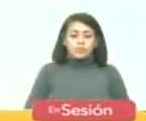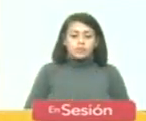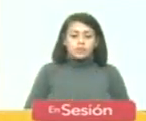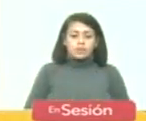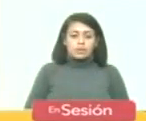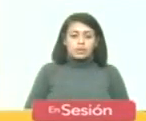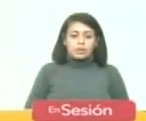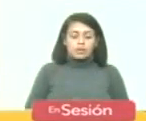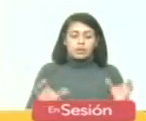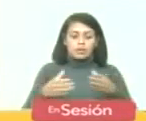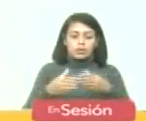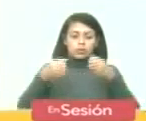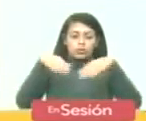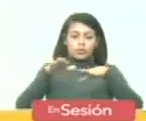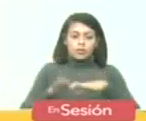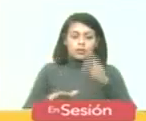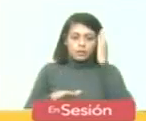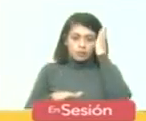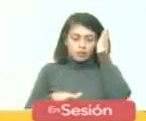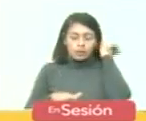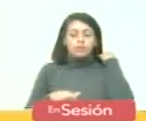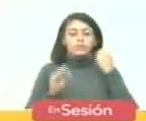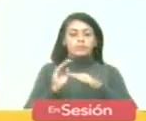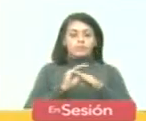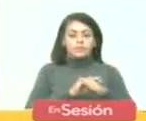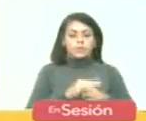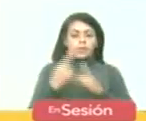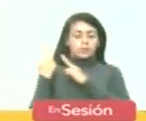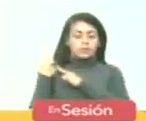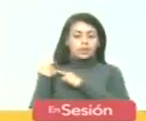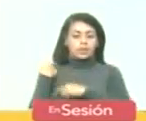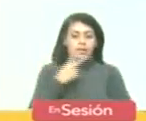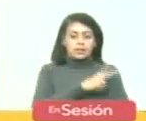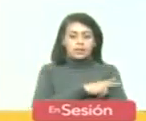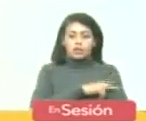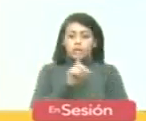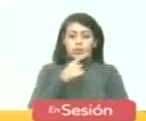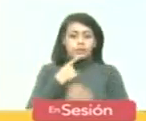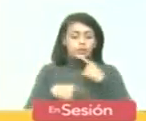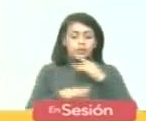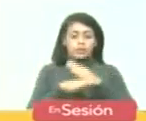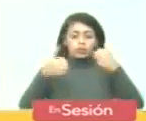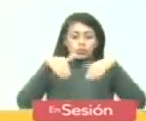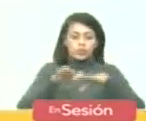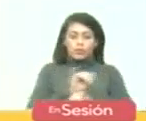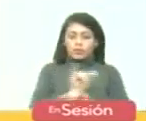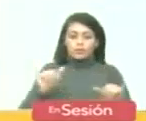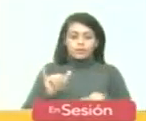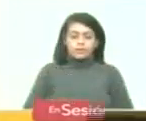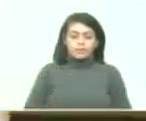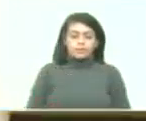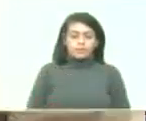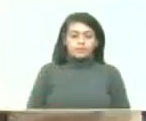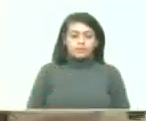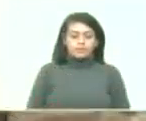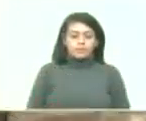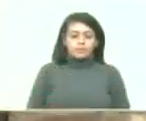a suspender las sesiones y a convocar a la comisión delegada. No se los voy a decir todavía. Se suspende la sesión.